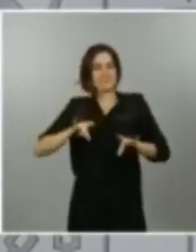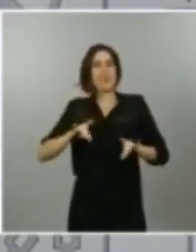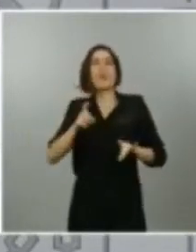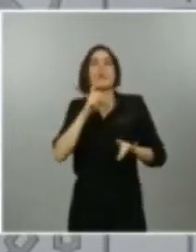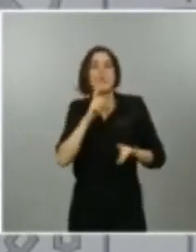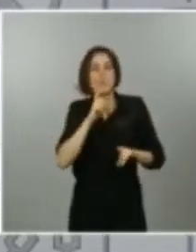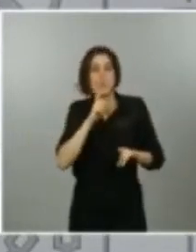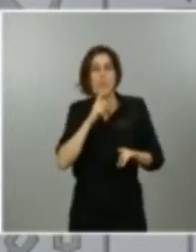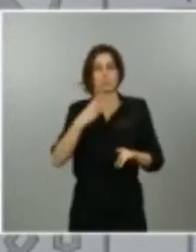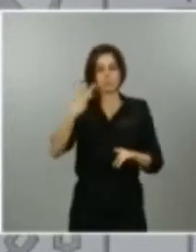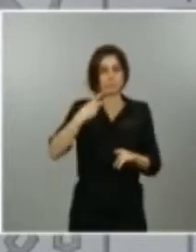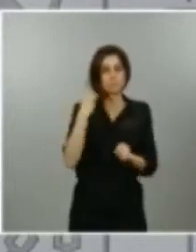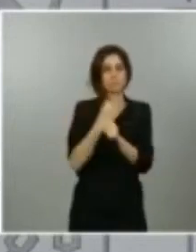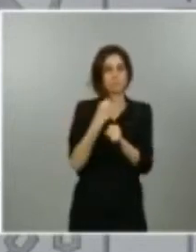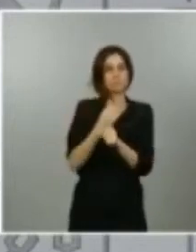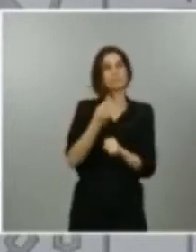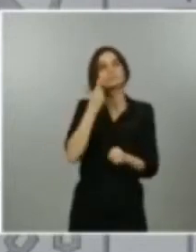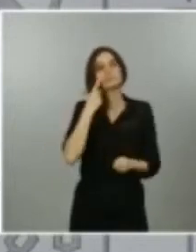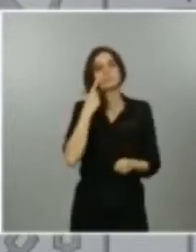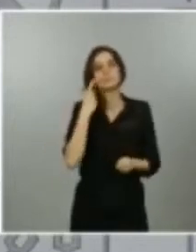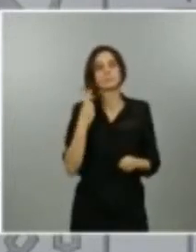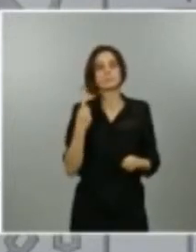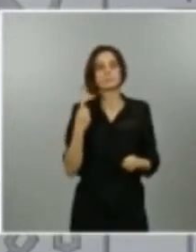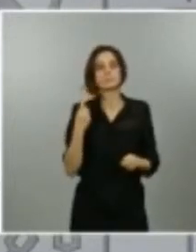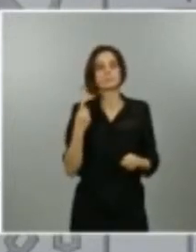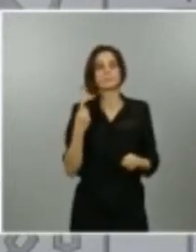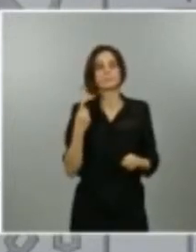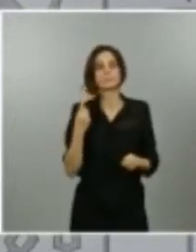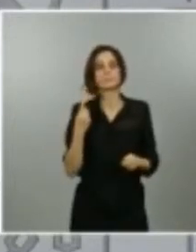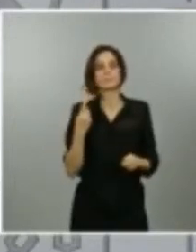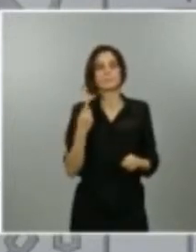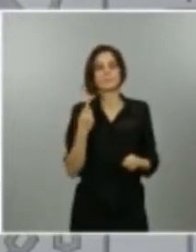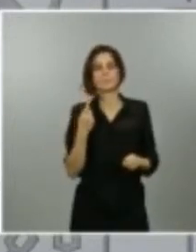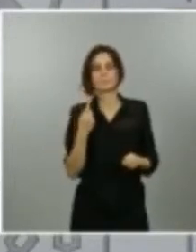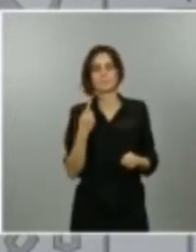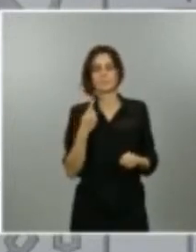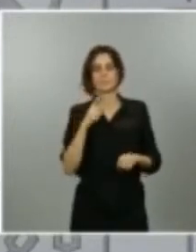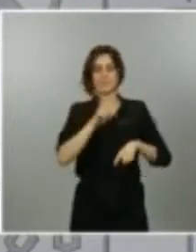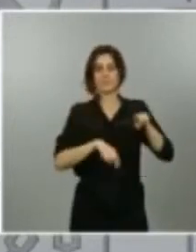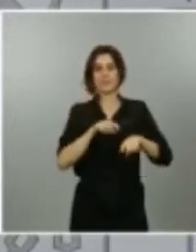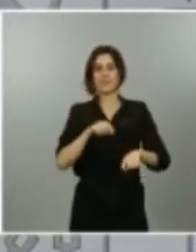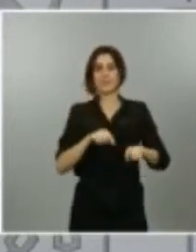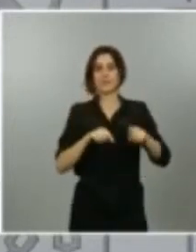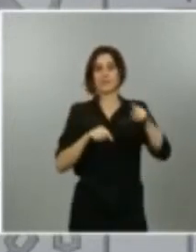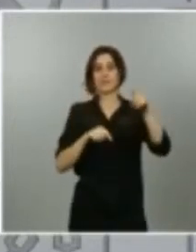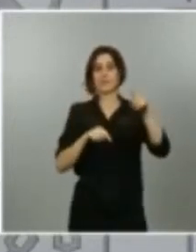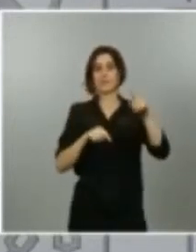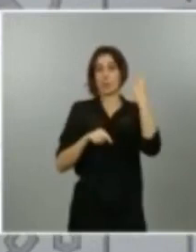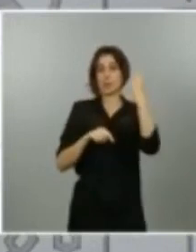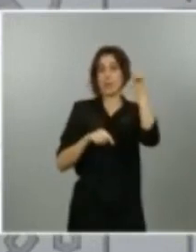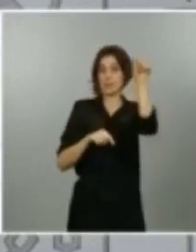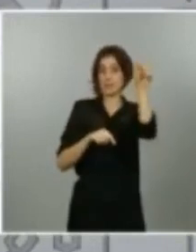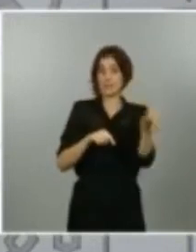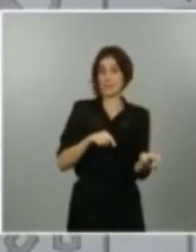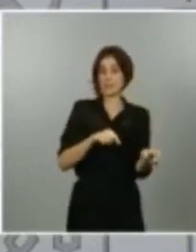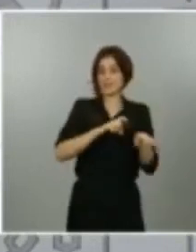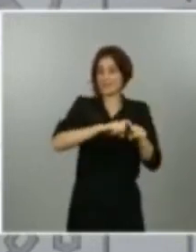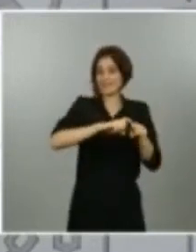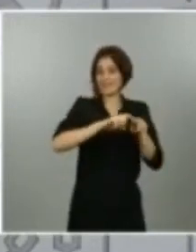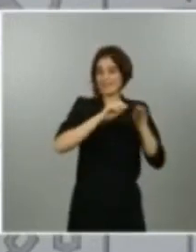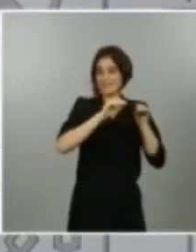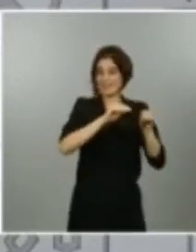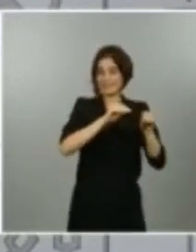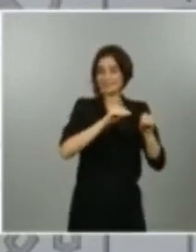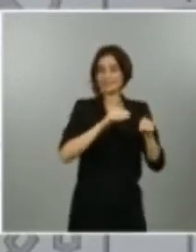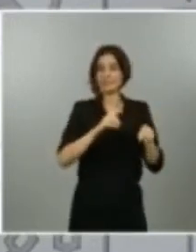qué cantidad de trabajo puede efectuarse por unidad de persona por una persona con unas características determinadas una formación determinada